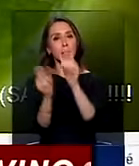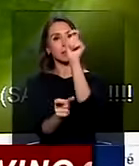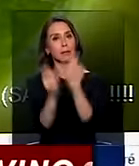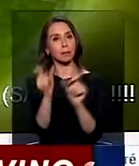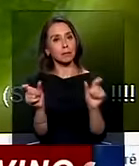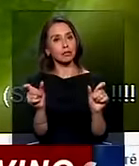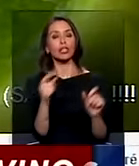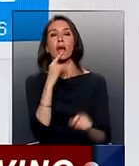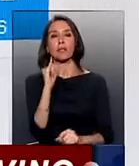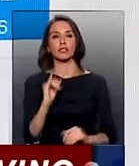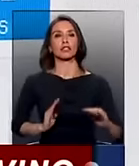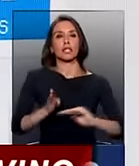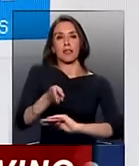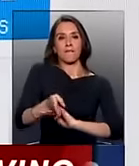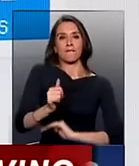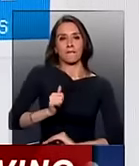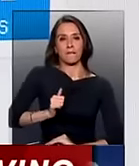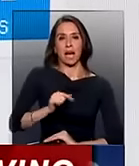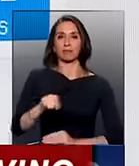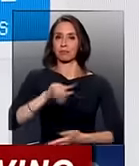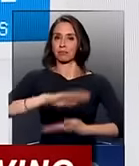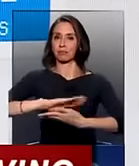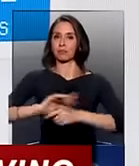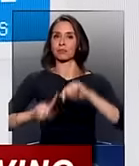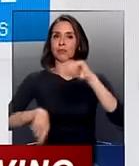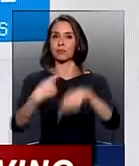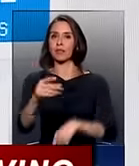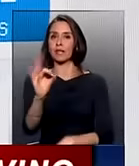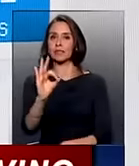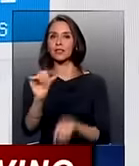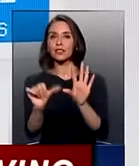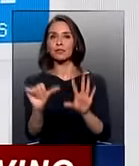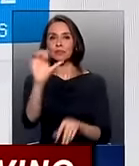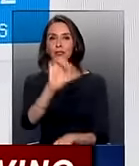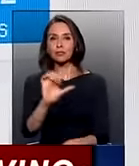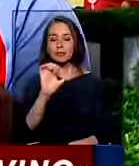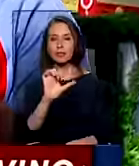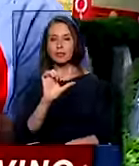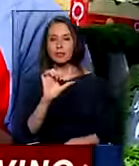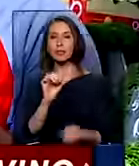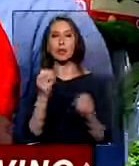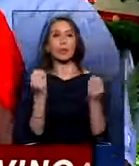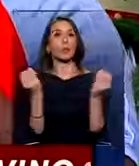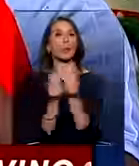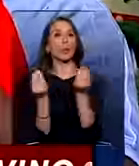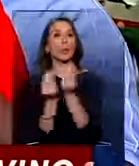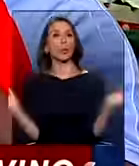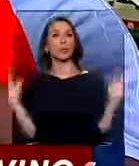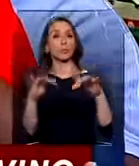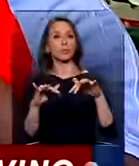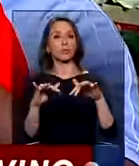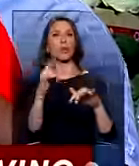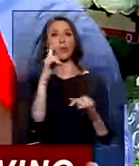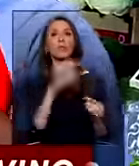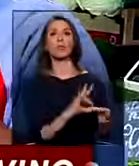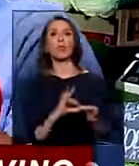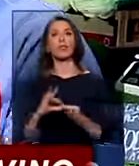las que han confirmado su asistencia a este evento el próximo sábado 16 de enero. Impresionante convocatoria que tiene un solo y